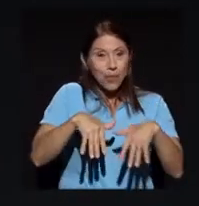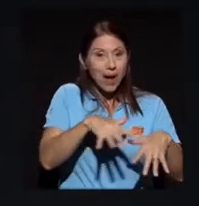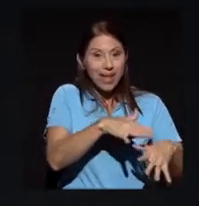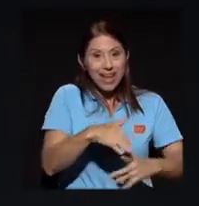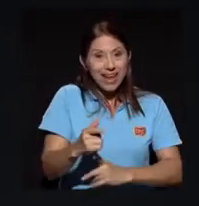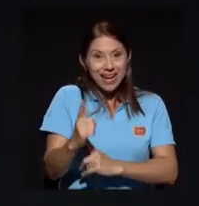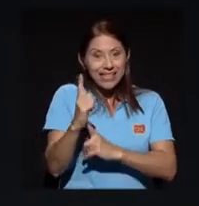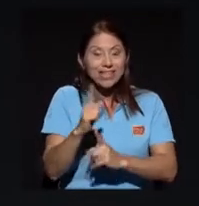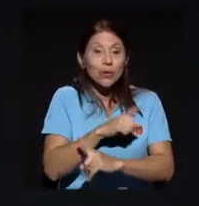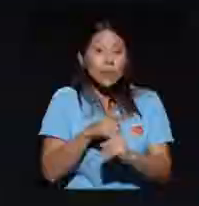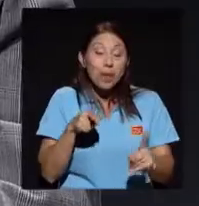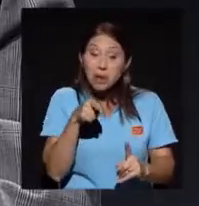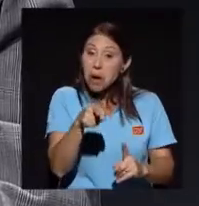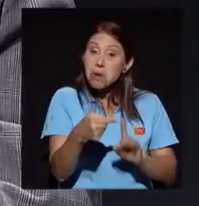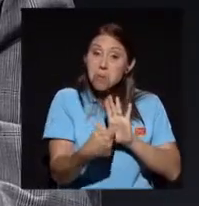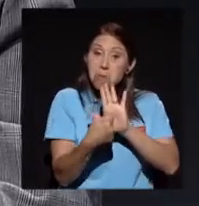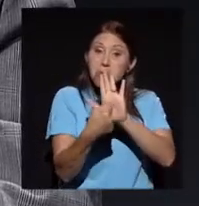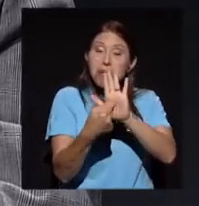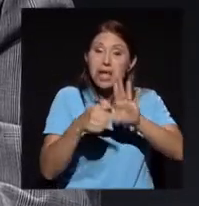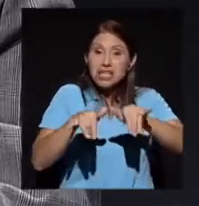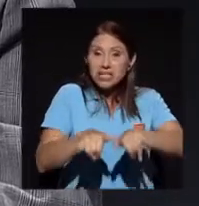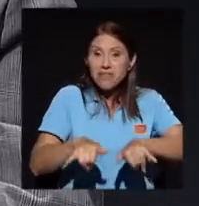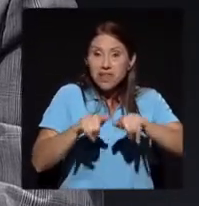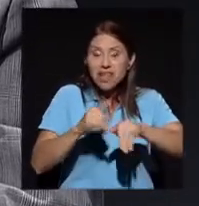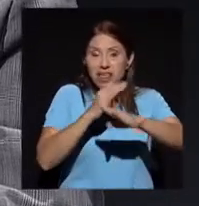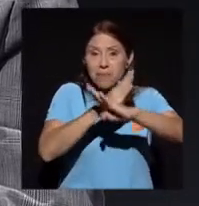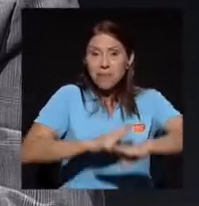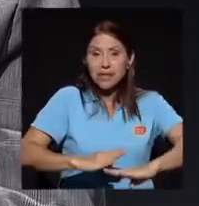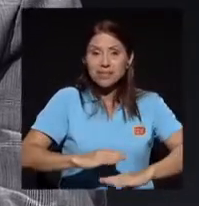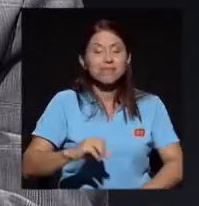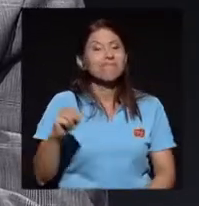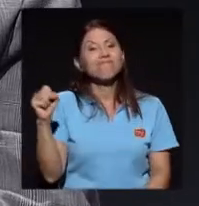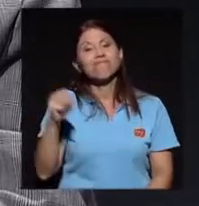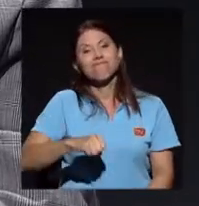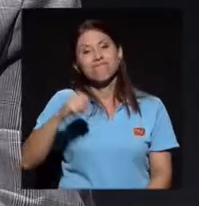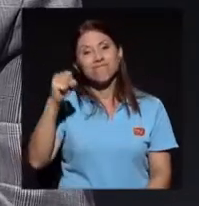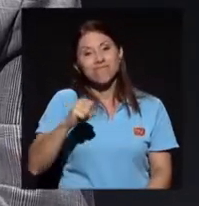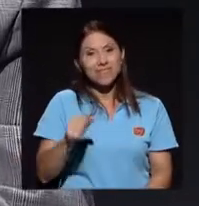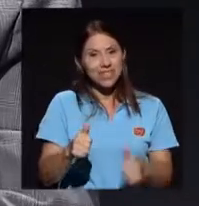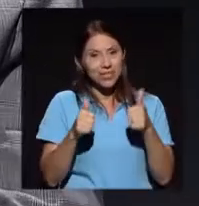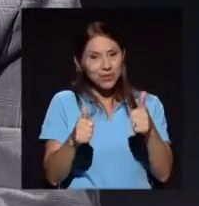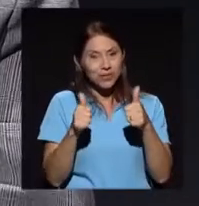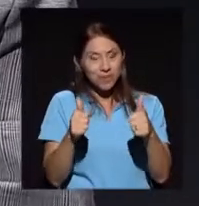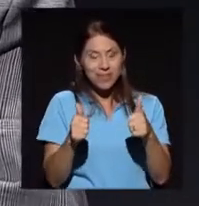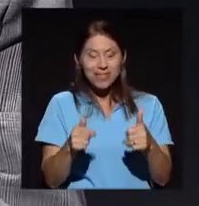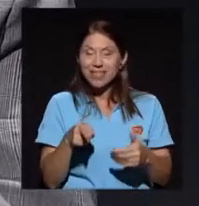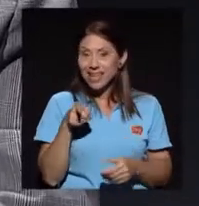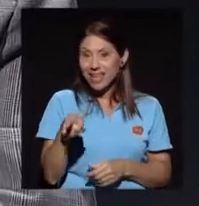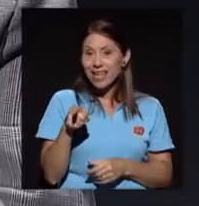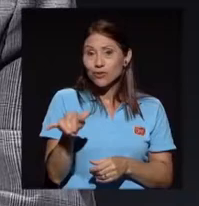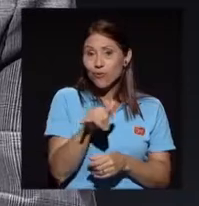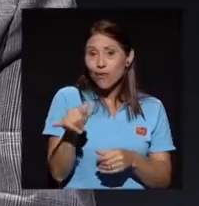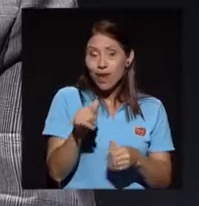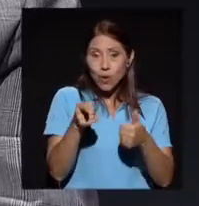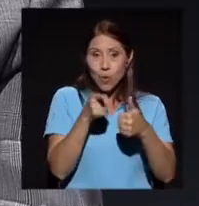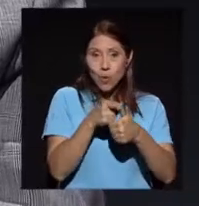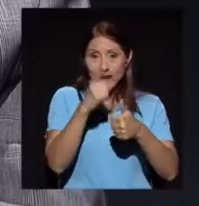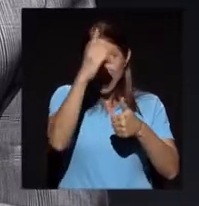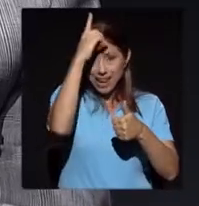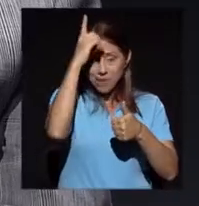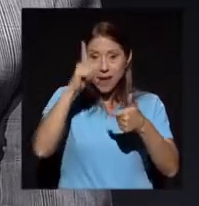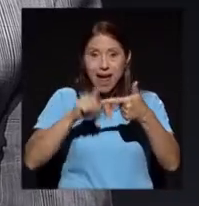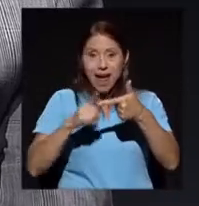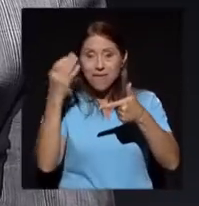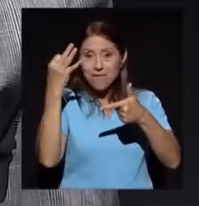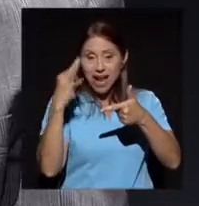estabilidad y de esa paz dichosamente yo creo que en eso descansa bueno se fue esa reconciliación alemana y francesa pues fue